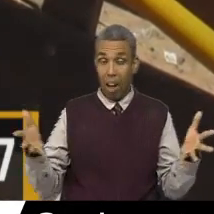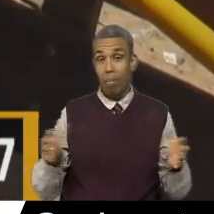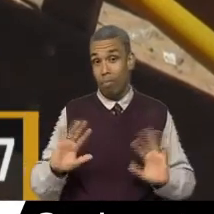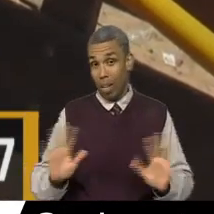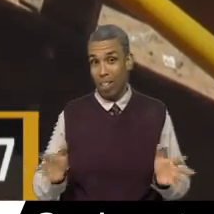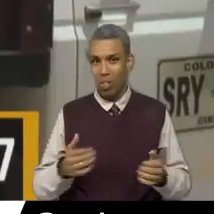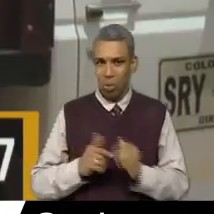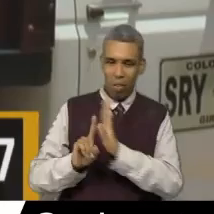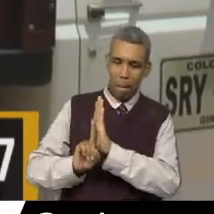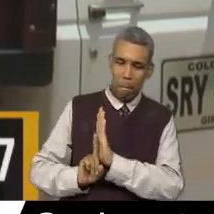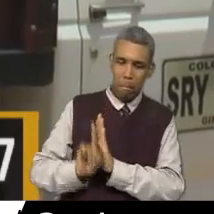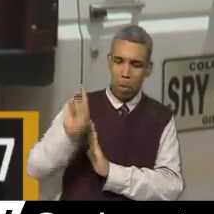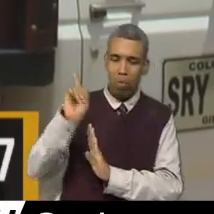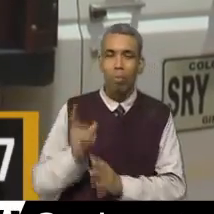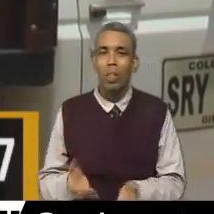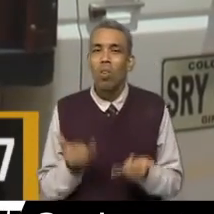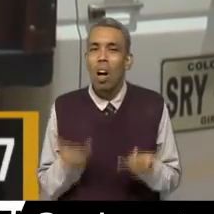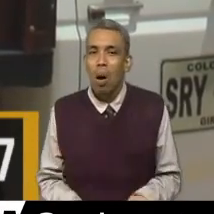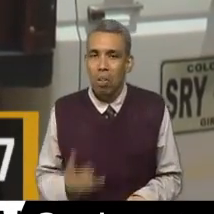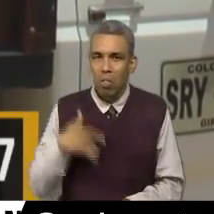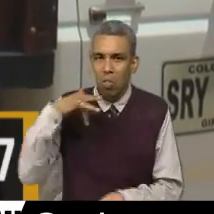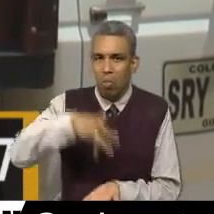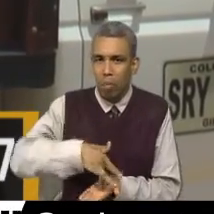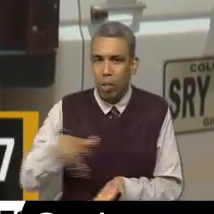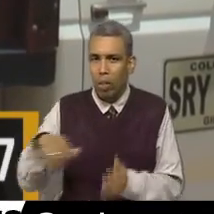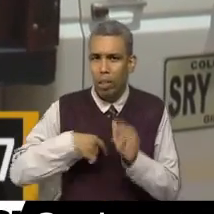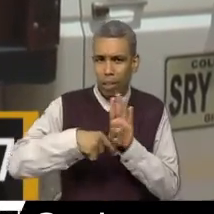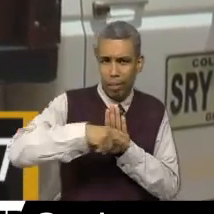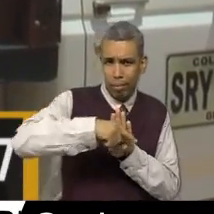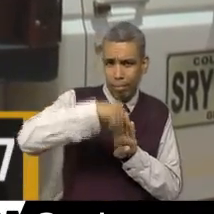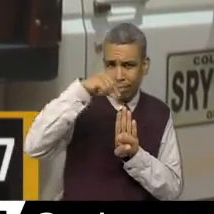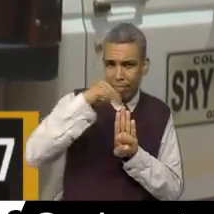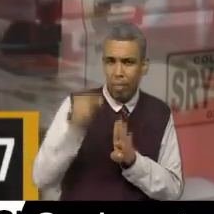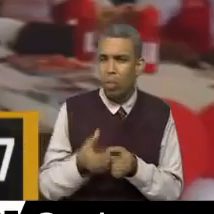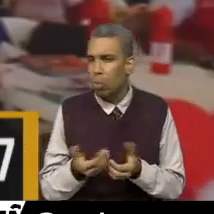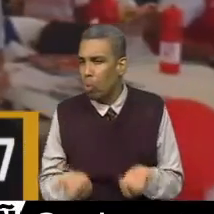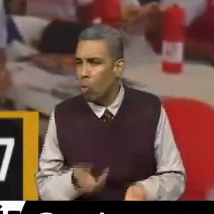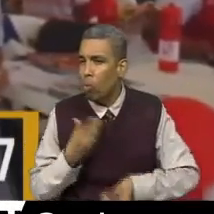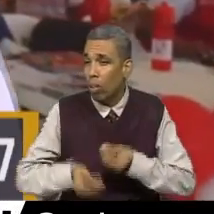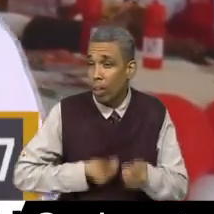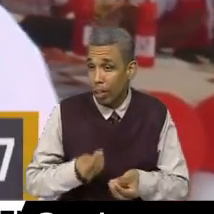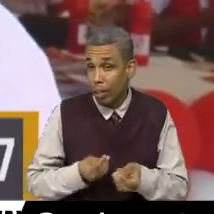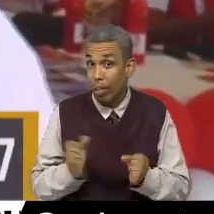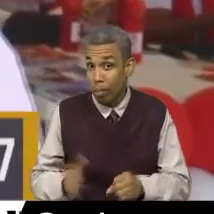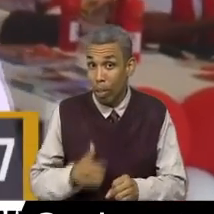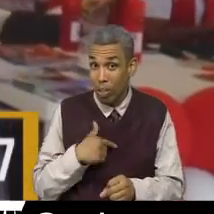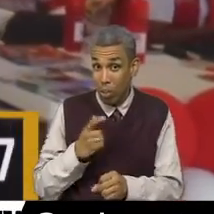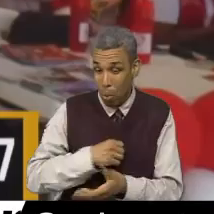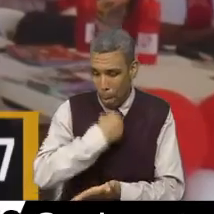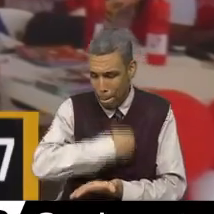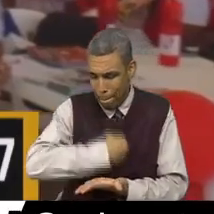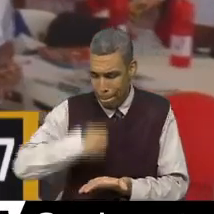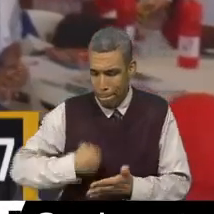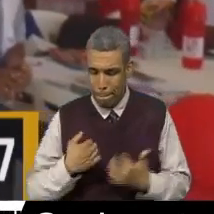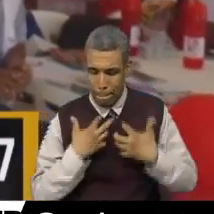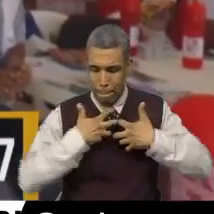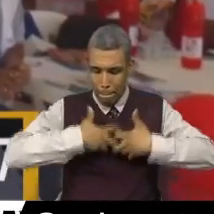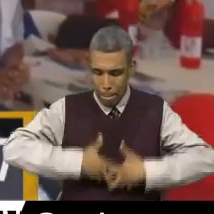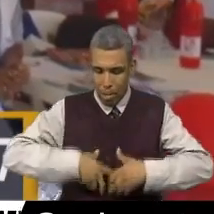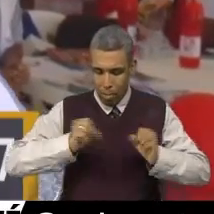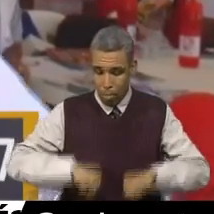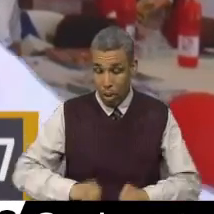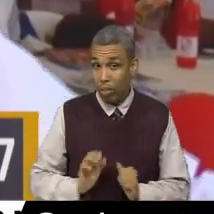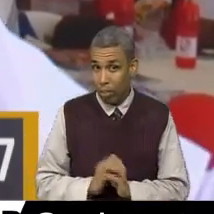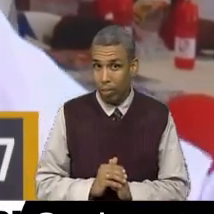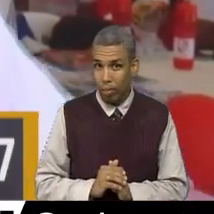Comercio a ver, para jurídicamente ellos me dan asesoría. Esto está muy interesante, que usted busque en el pueblo, que muchas veces uno va a una